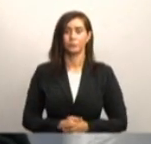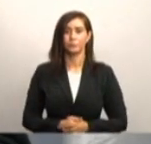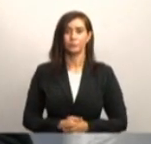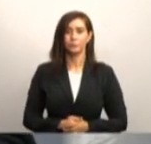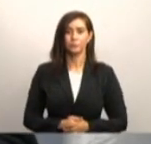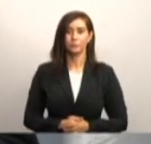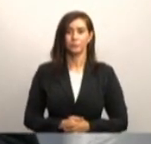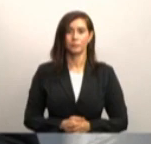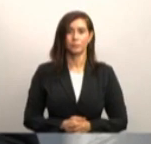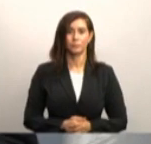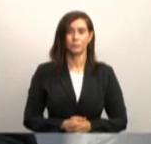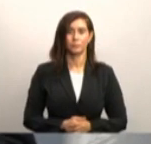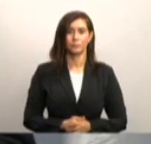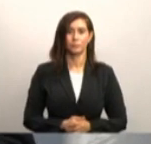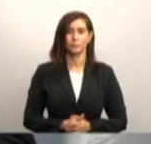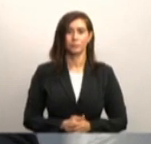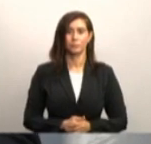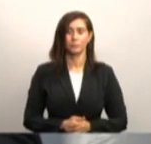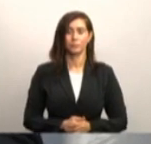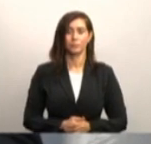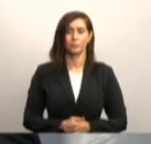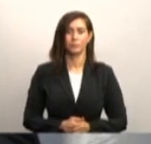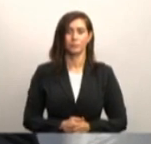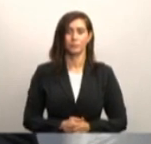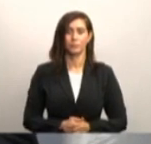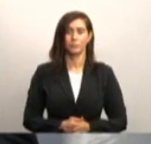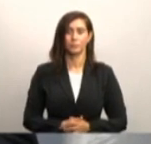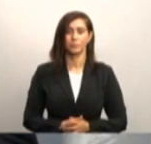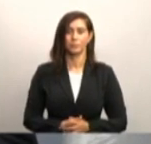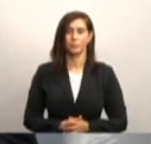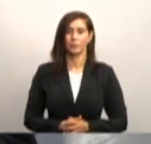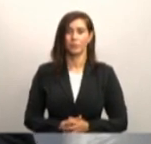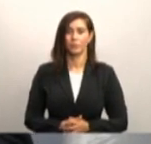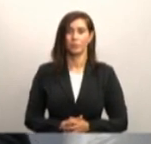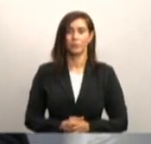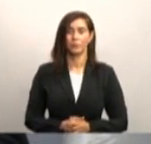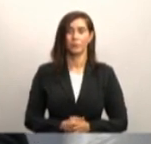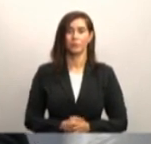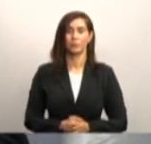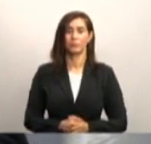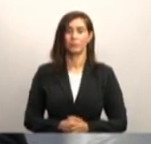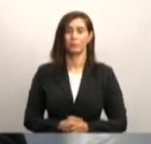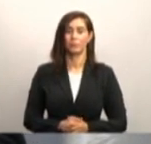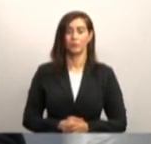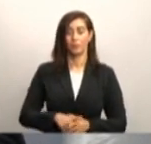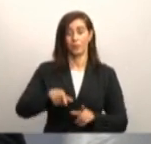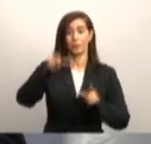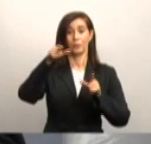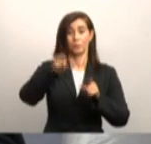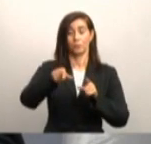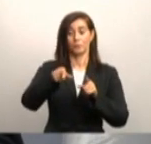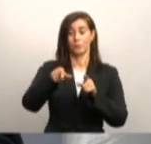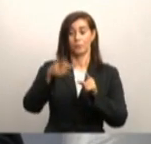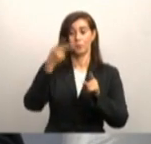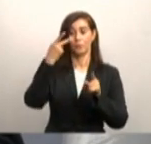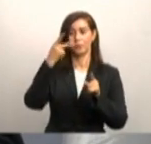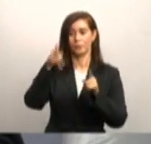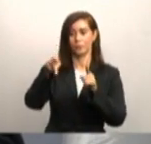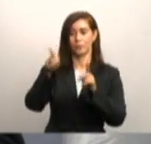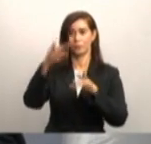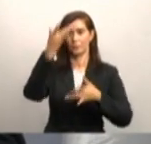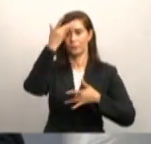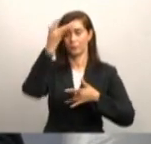En campo se establece la conexión de los casos positivos establecidos y se hace el levantamiento del mapa de